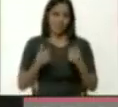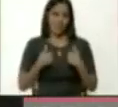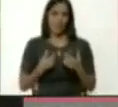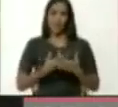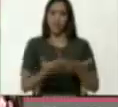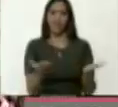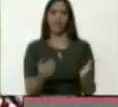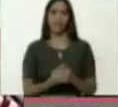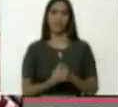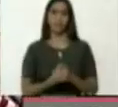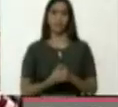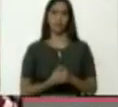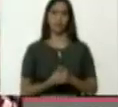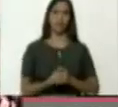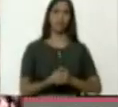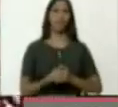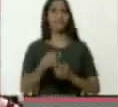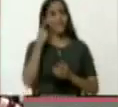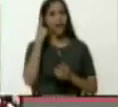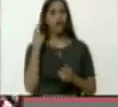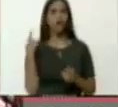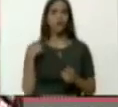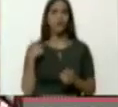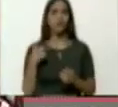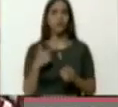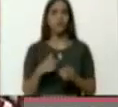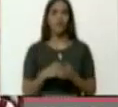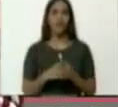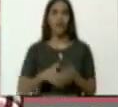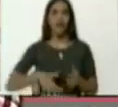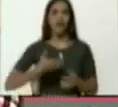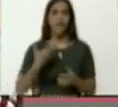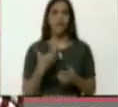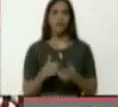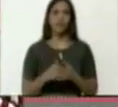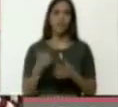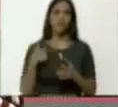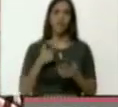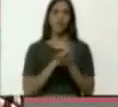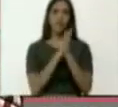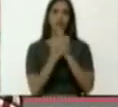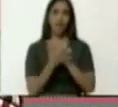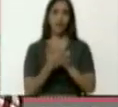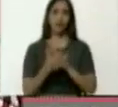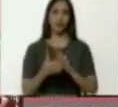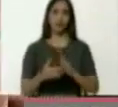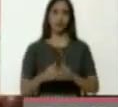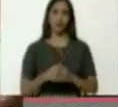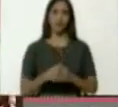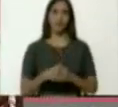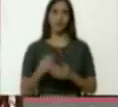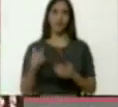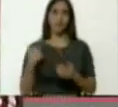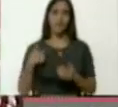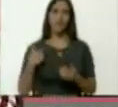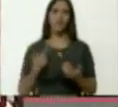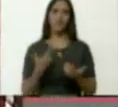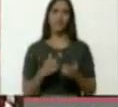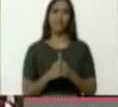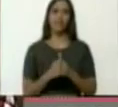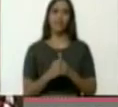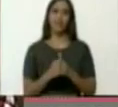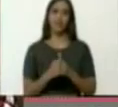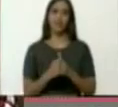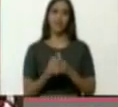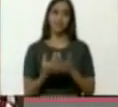por ahí mal parado. Pero ustedes saben que lo que tenía, tiene y tiene arrecho, y por eso tienen que acabar, o sea, tienen que minar el liderazgo del chavismo. ¿Y cómo